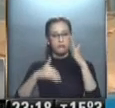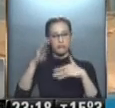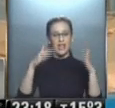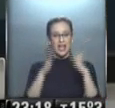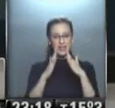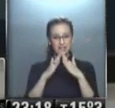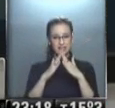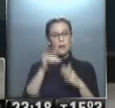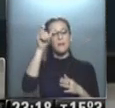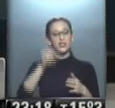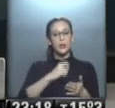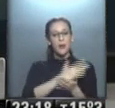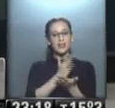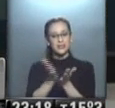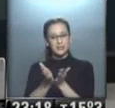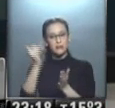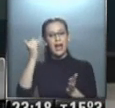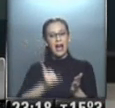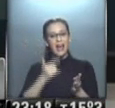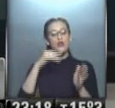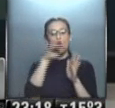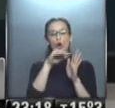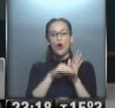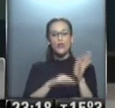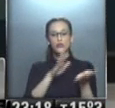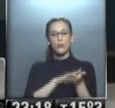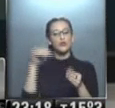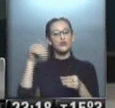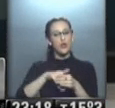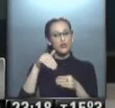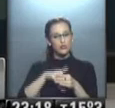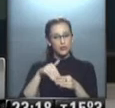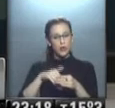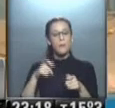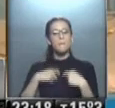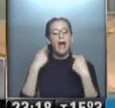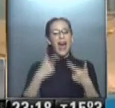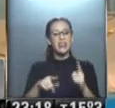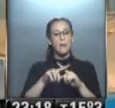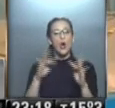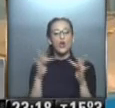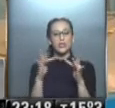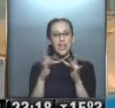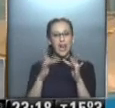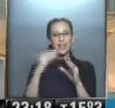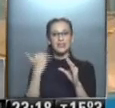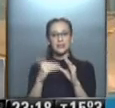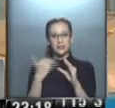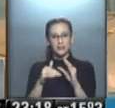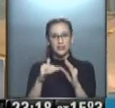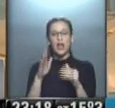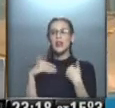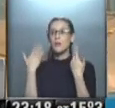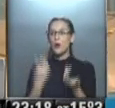participantes contarán con un número de orden para el sorteo que será enviado por correo electrónico por la ANSES y pasadas las 24